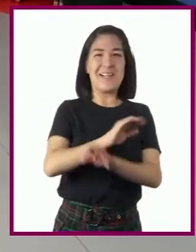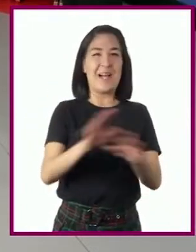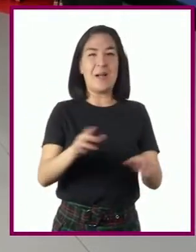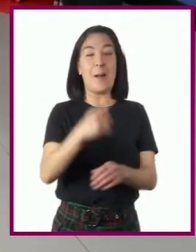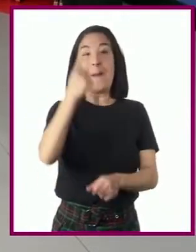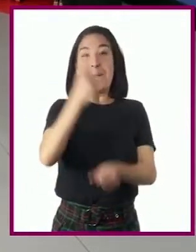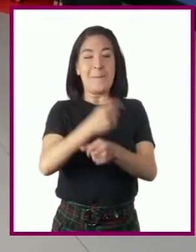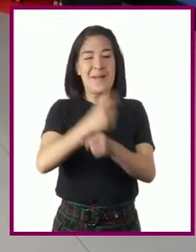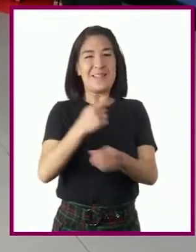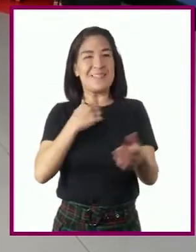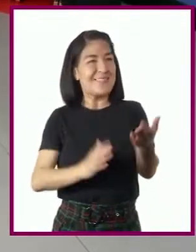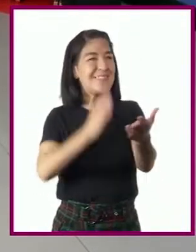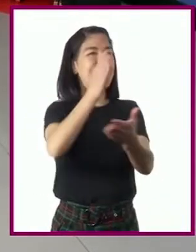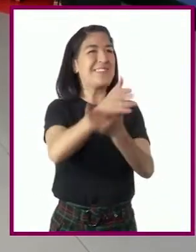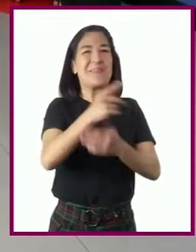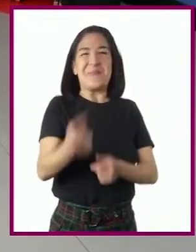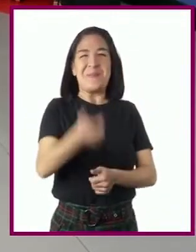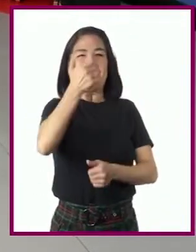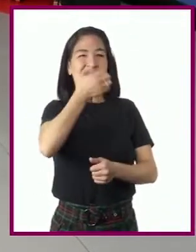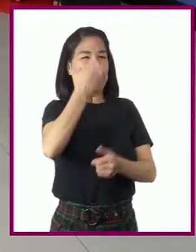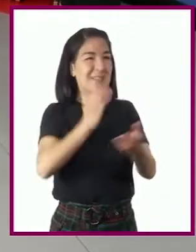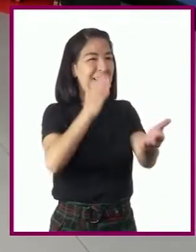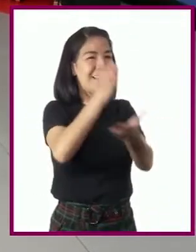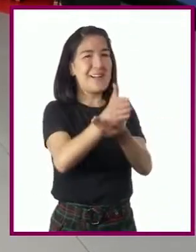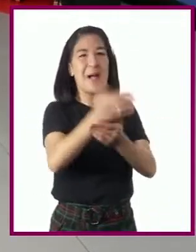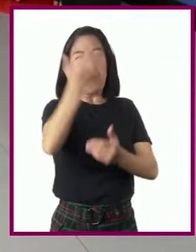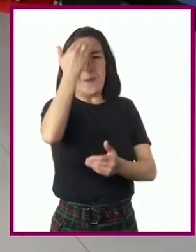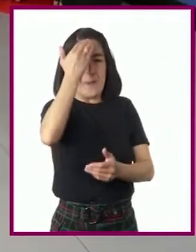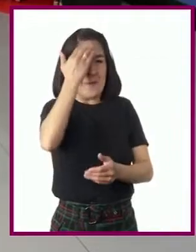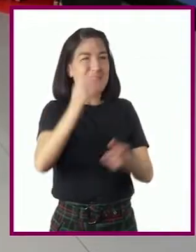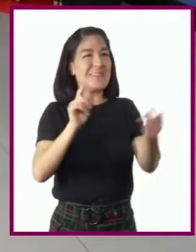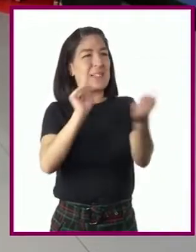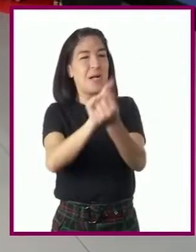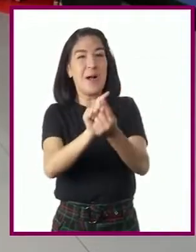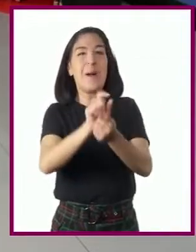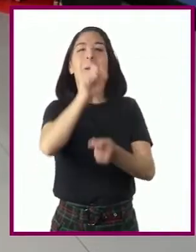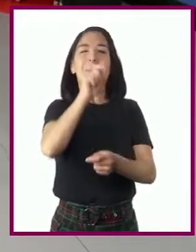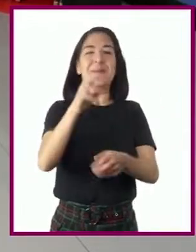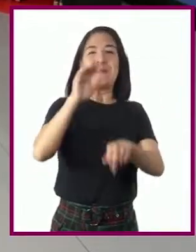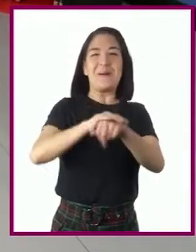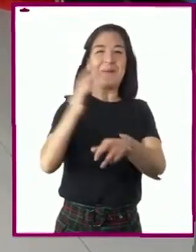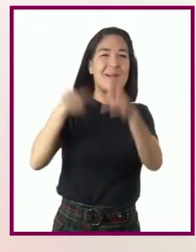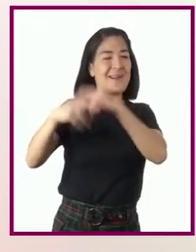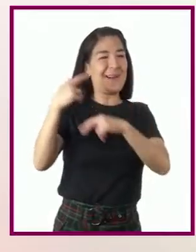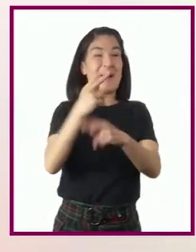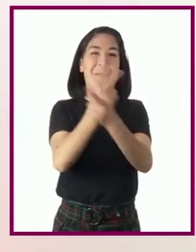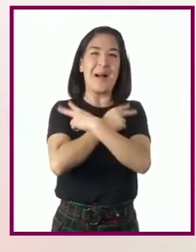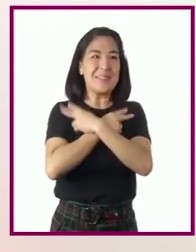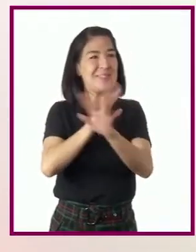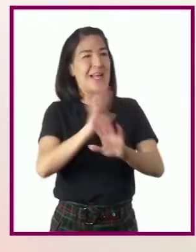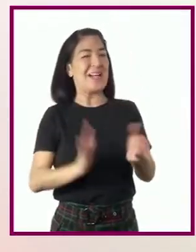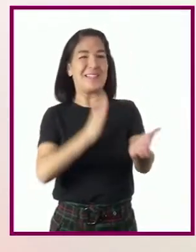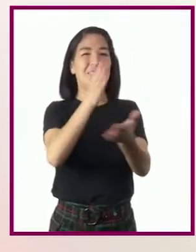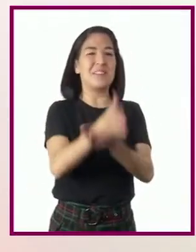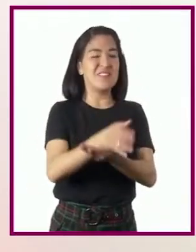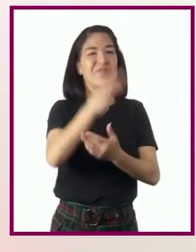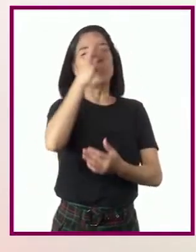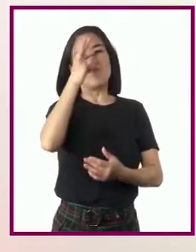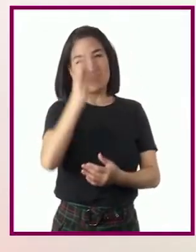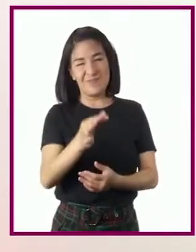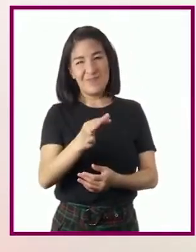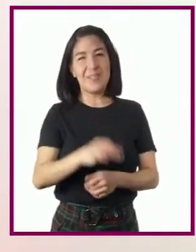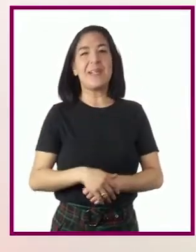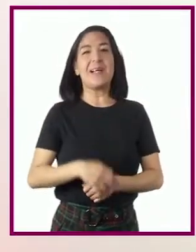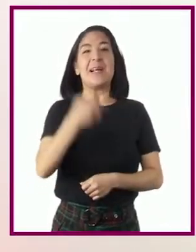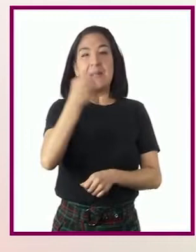de clases, la emoción de conocer nuevas personas o de reencontrarse con sus amigos. Es especialmente